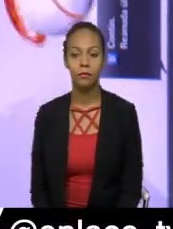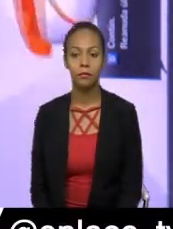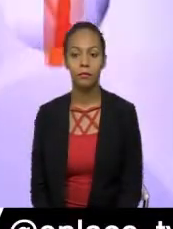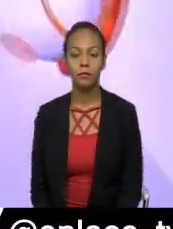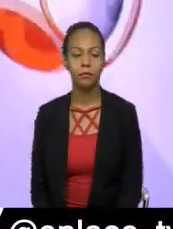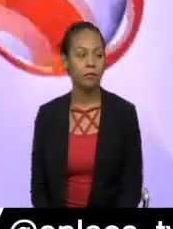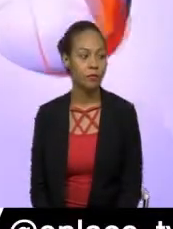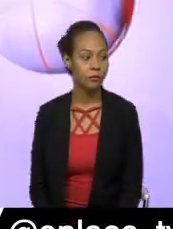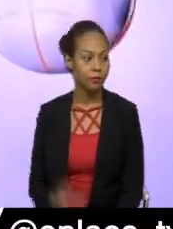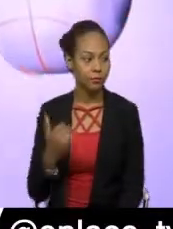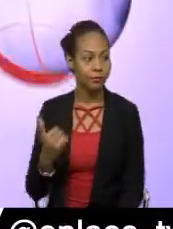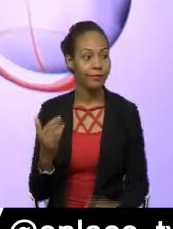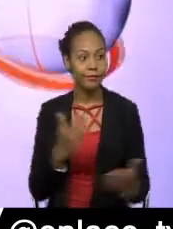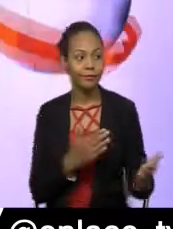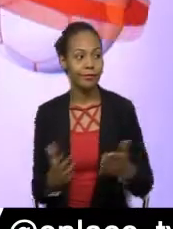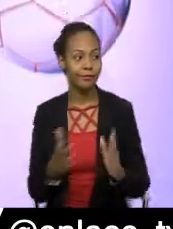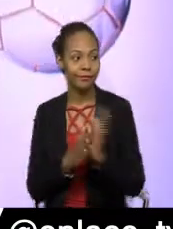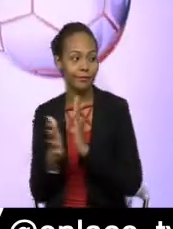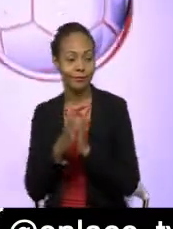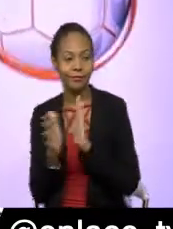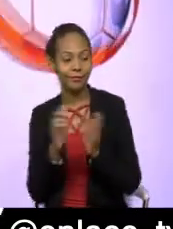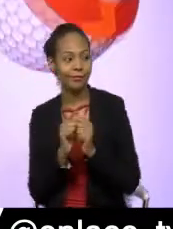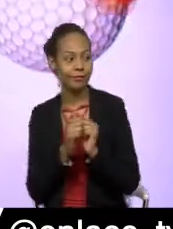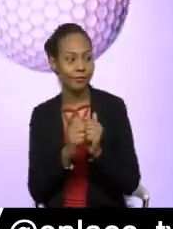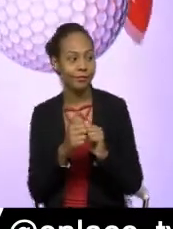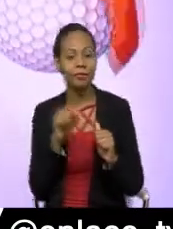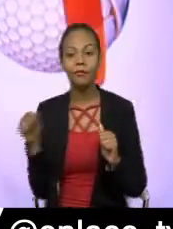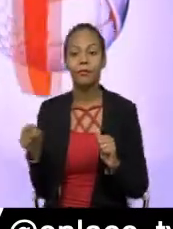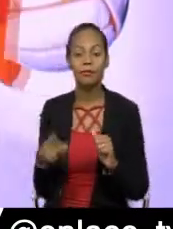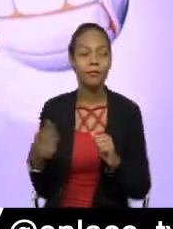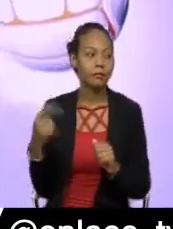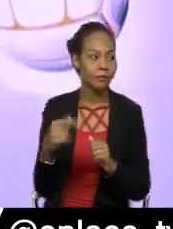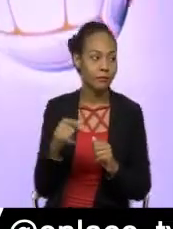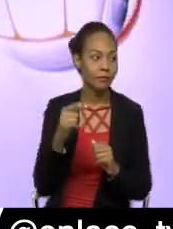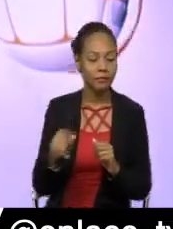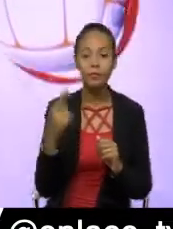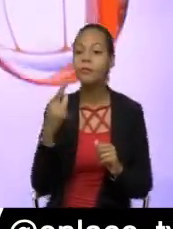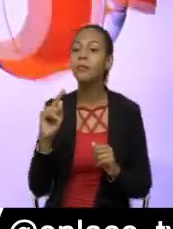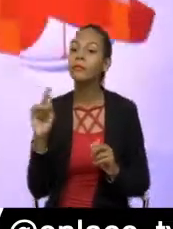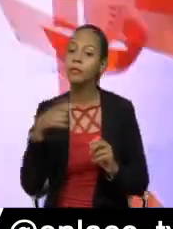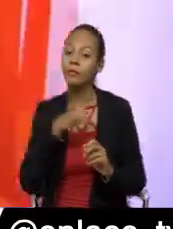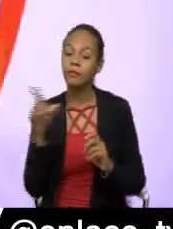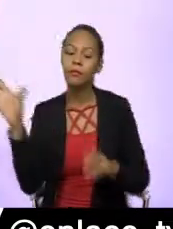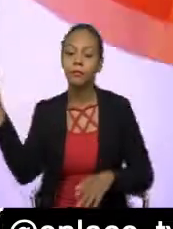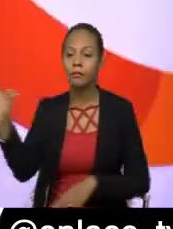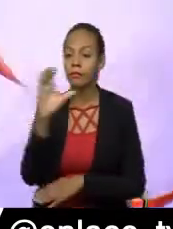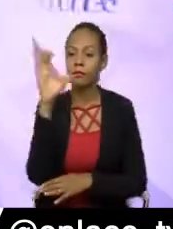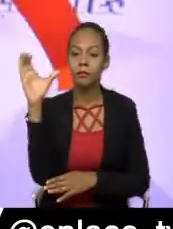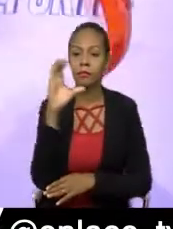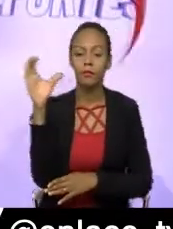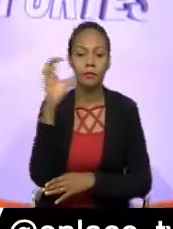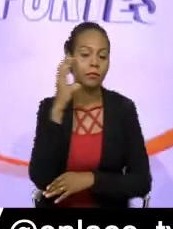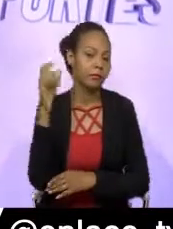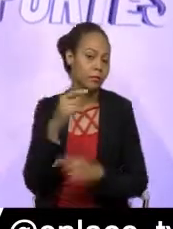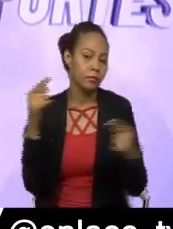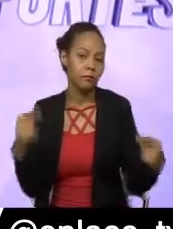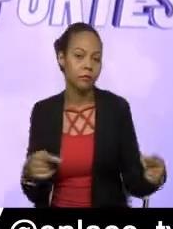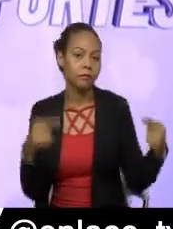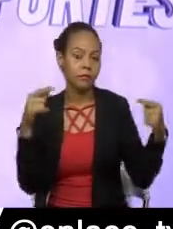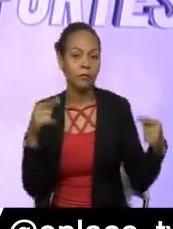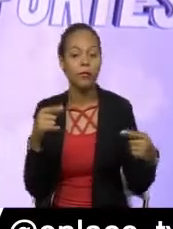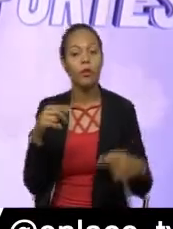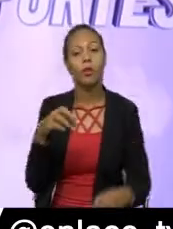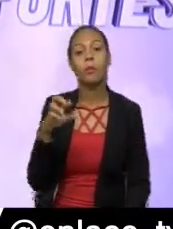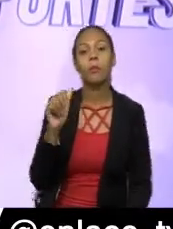De la Selección Colombia con el más completo informe sobre la previa de la tricolor contra Paraguay este jueves 5 de octubre en